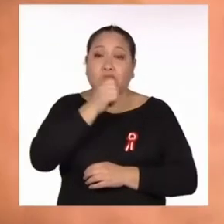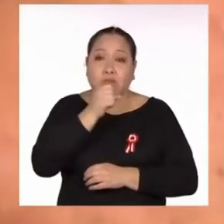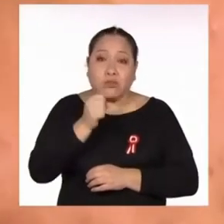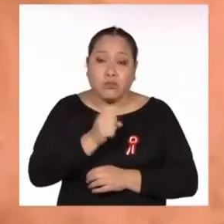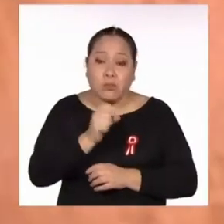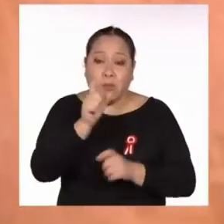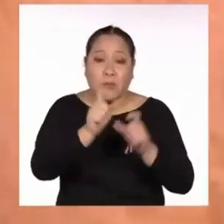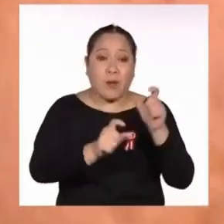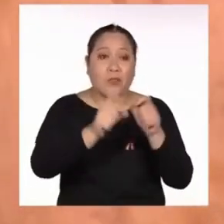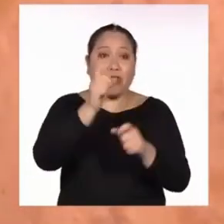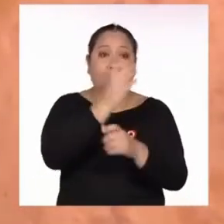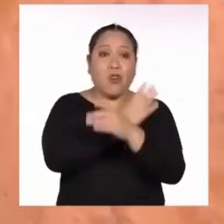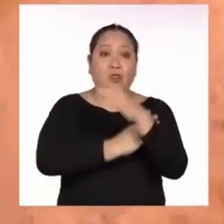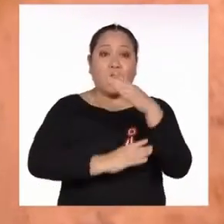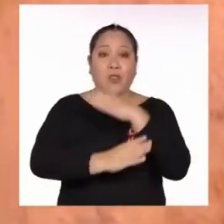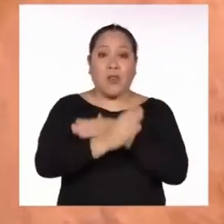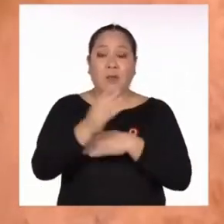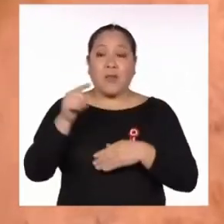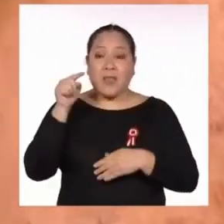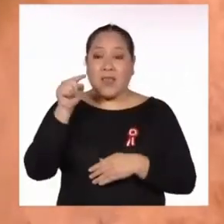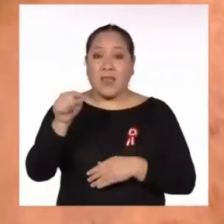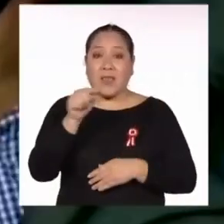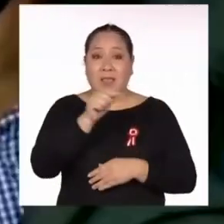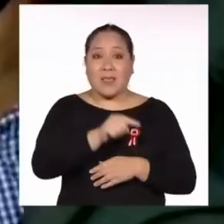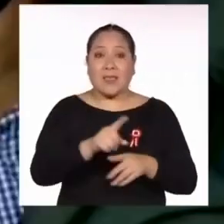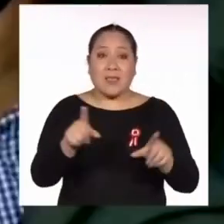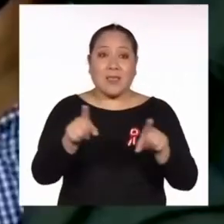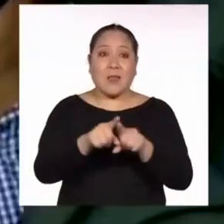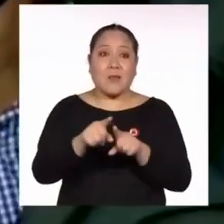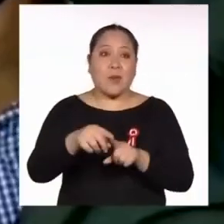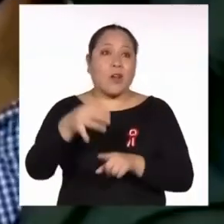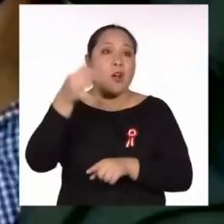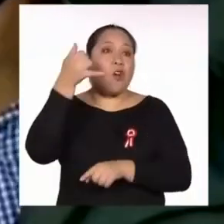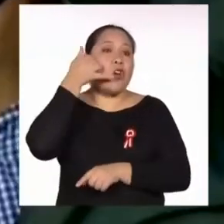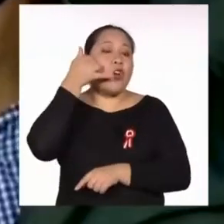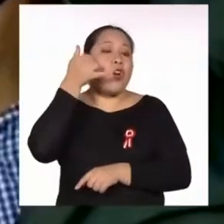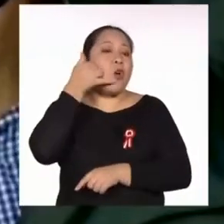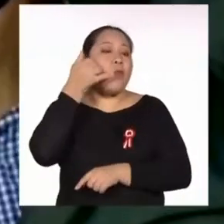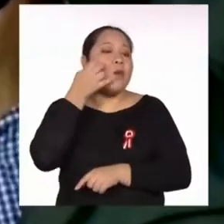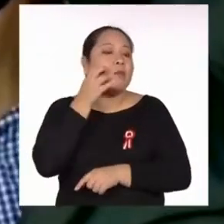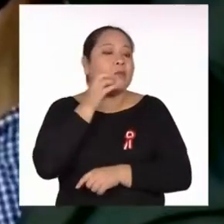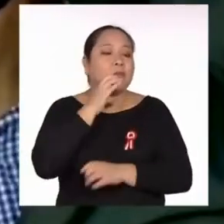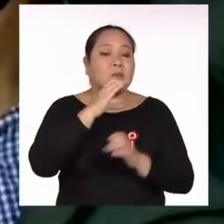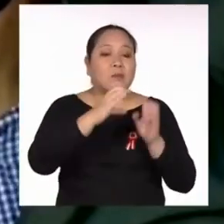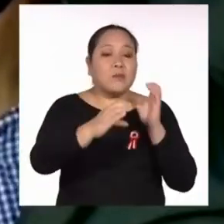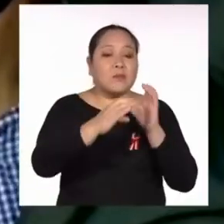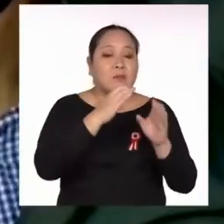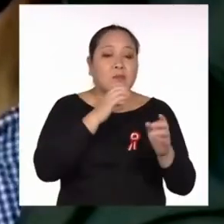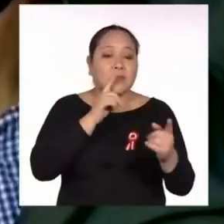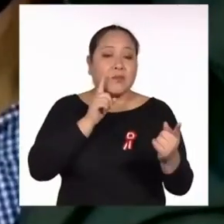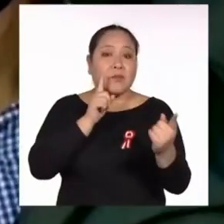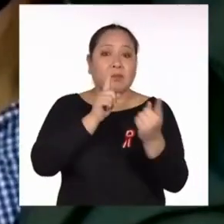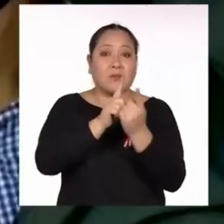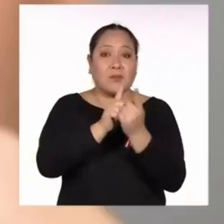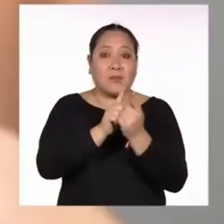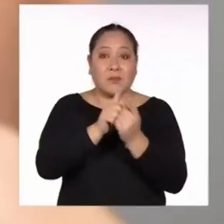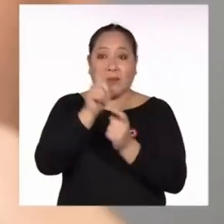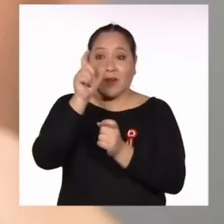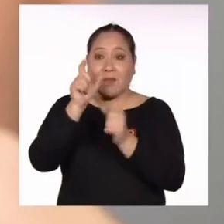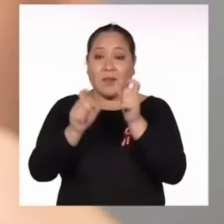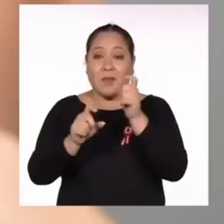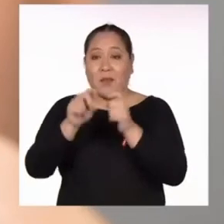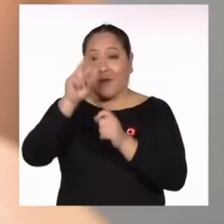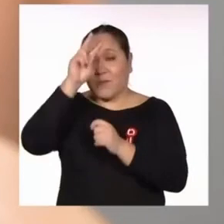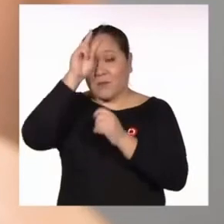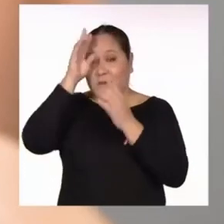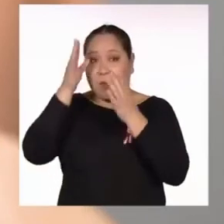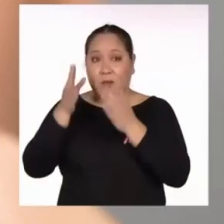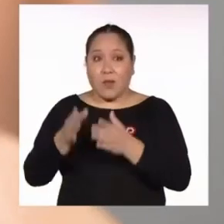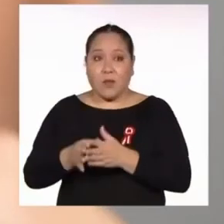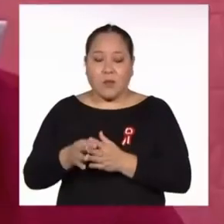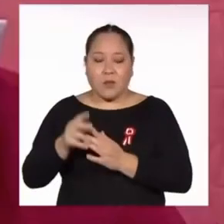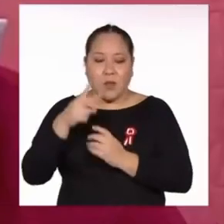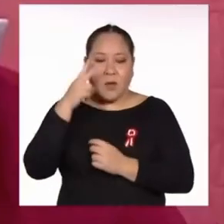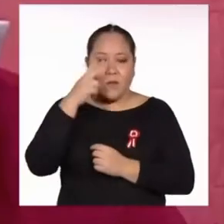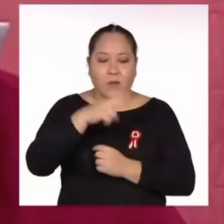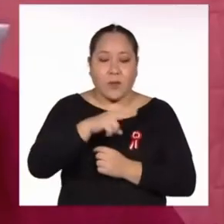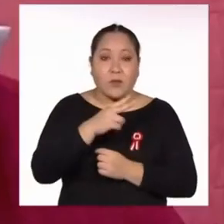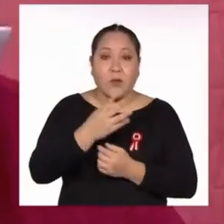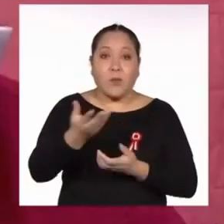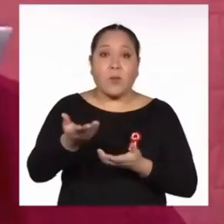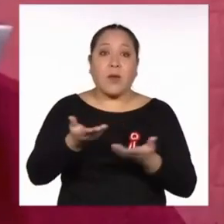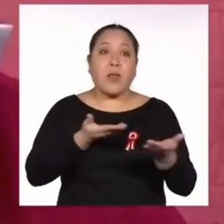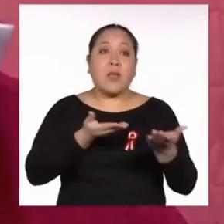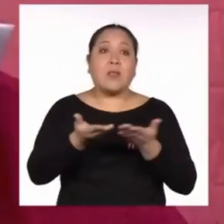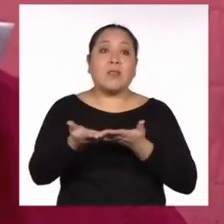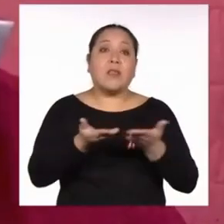y además en esas afables conversaciones sostenidas entre peruanos se han podido levantar alertas para la